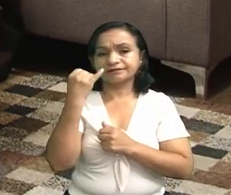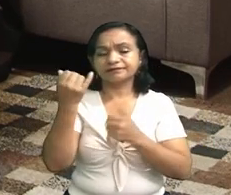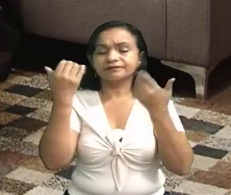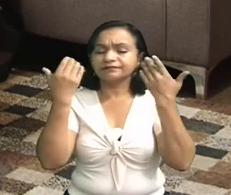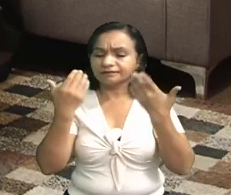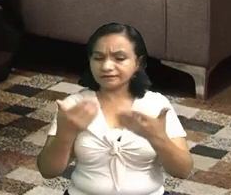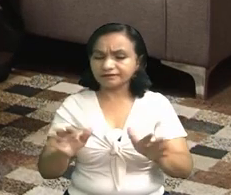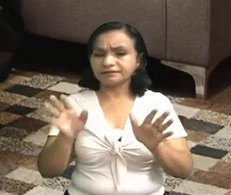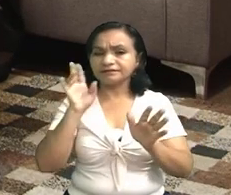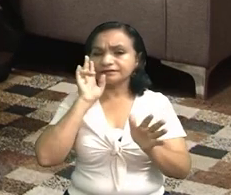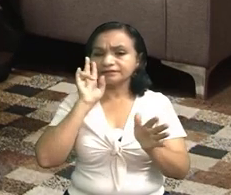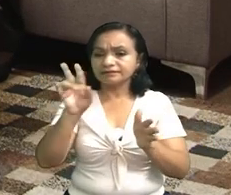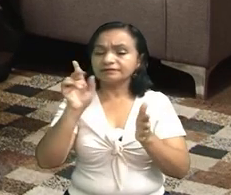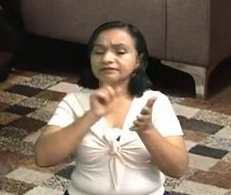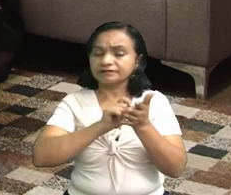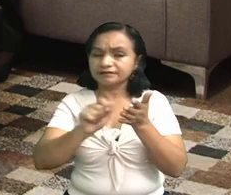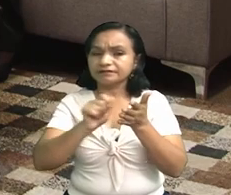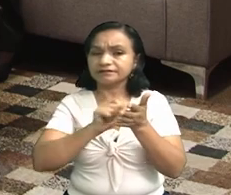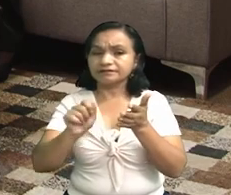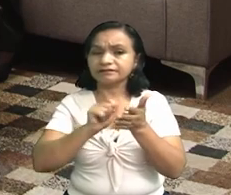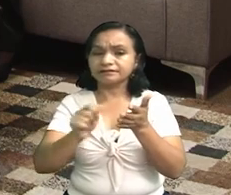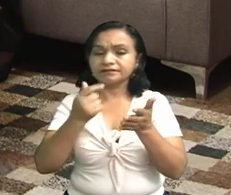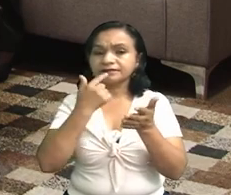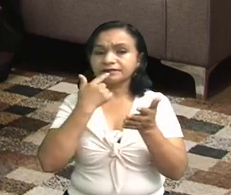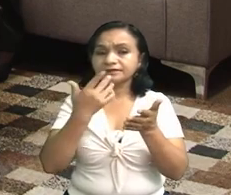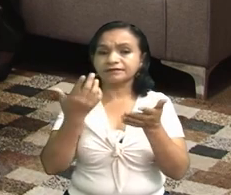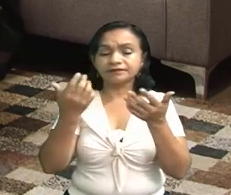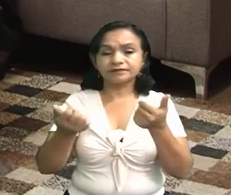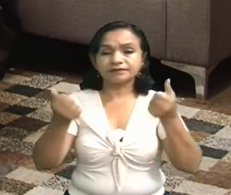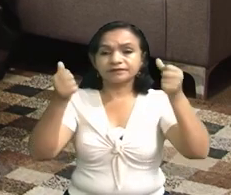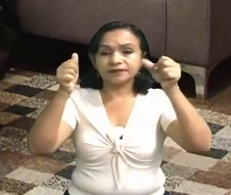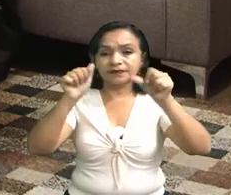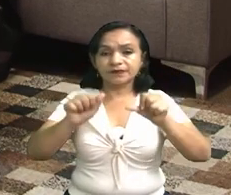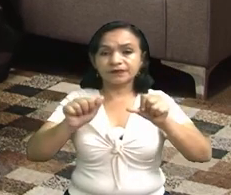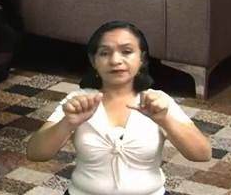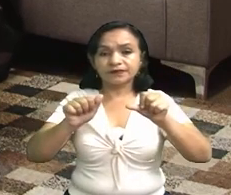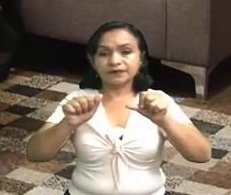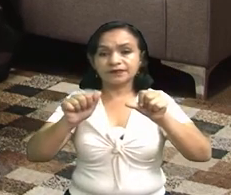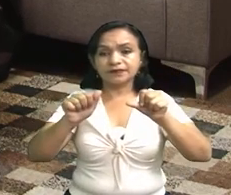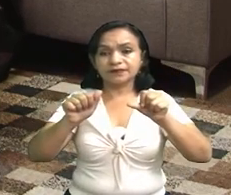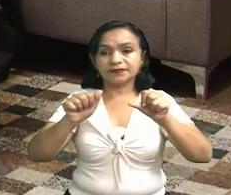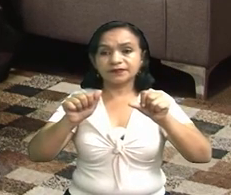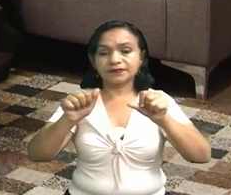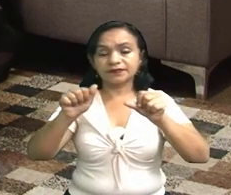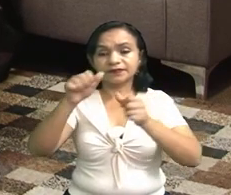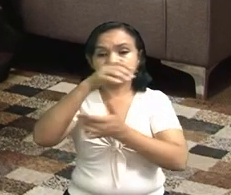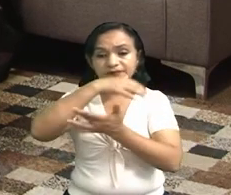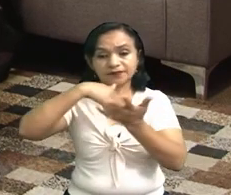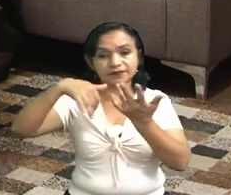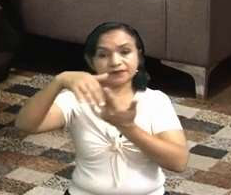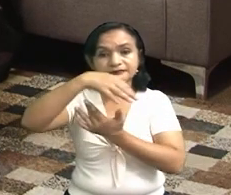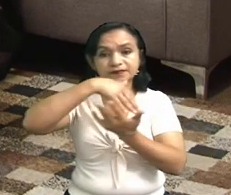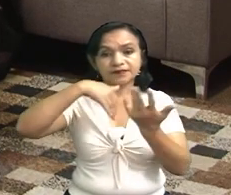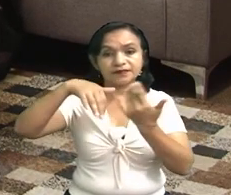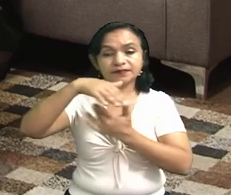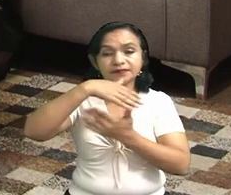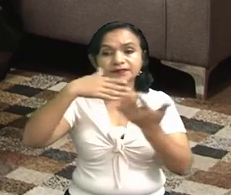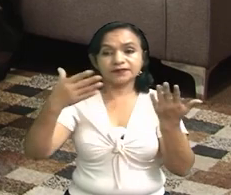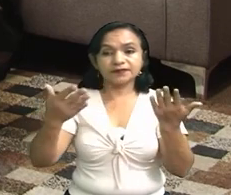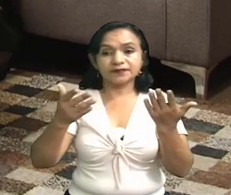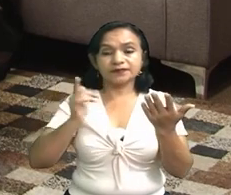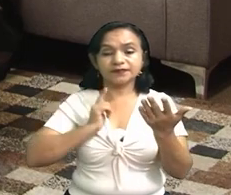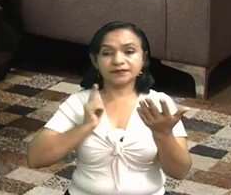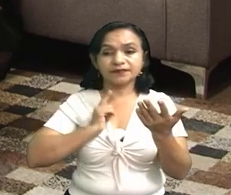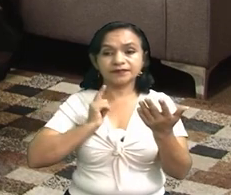venido planteando, porque el convenio es de una relación, los convenios tienen